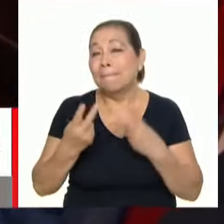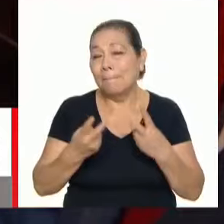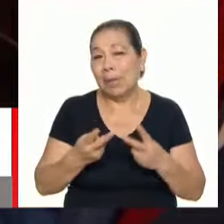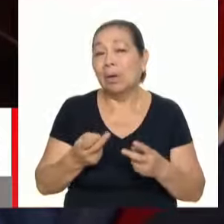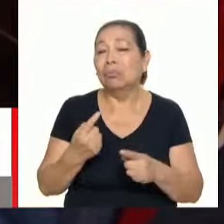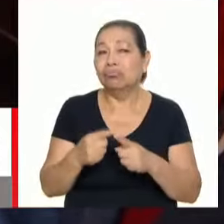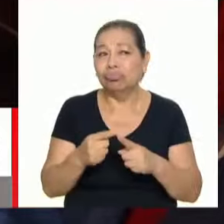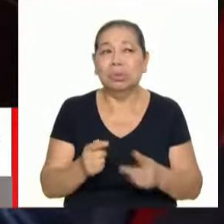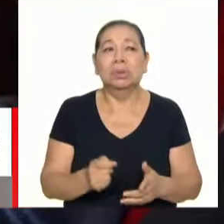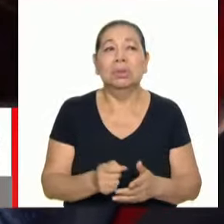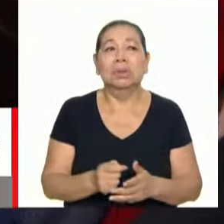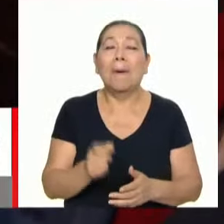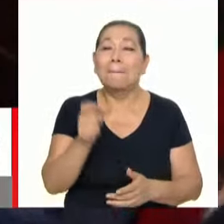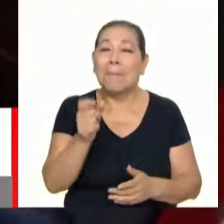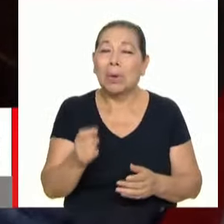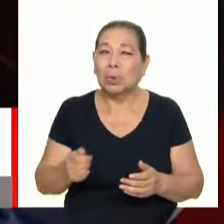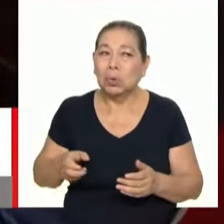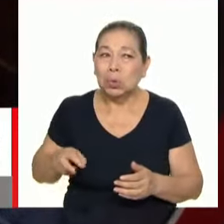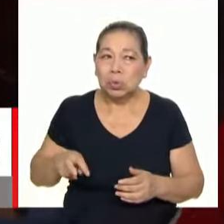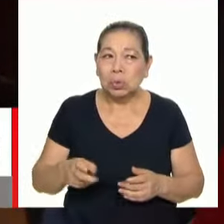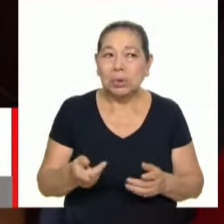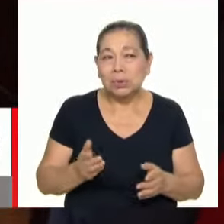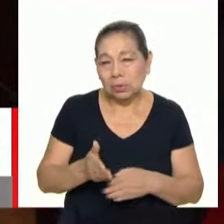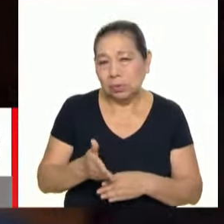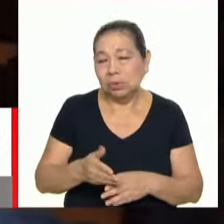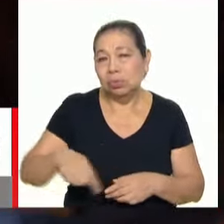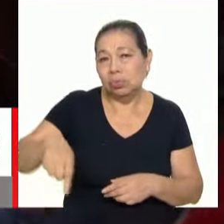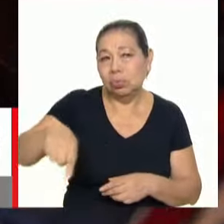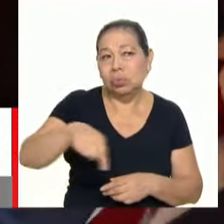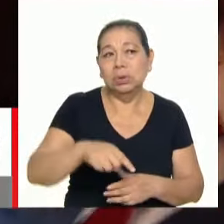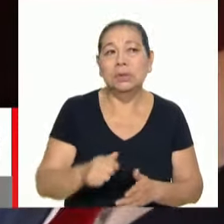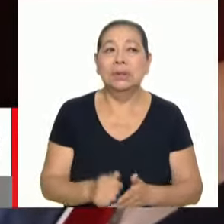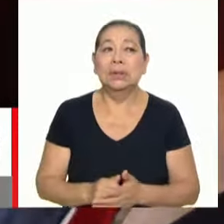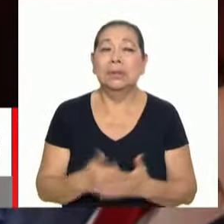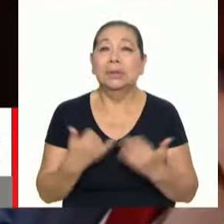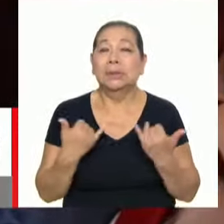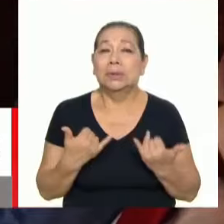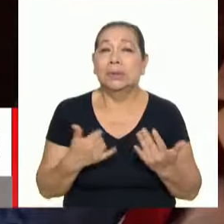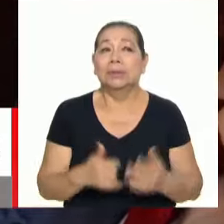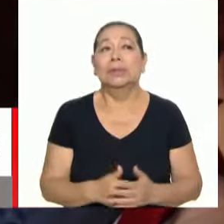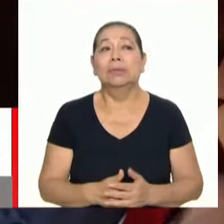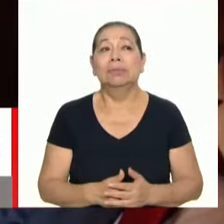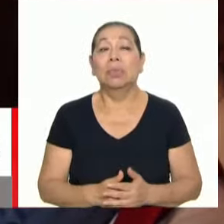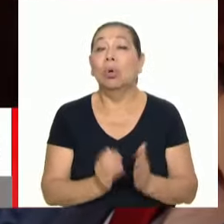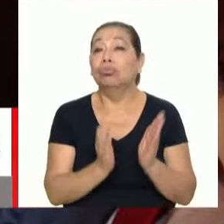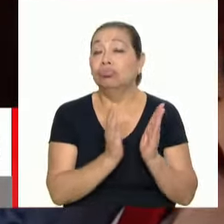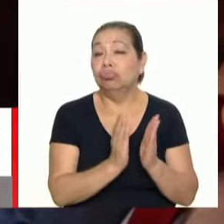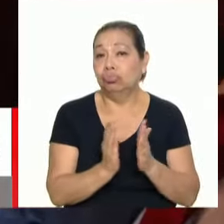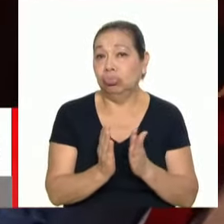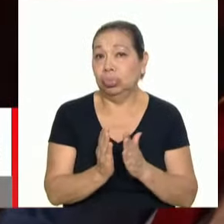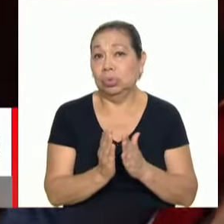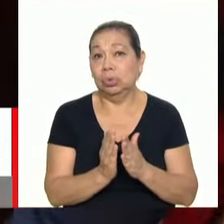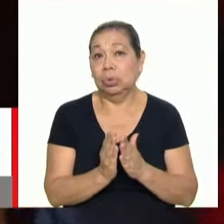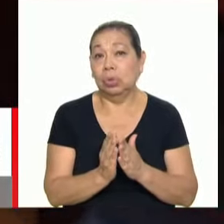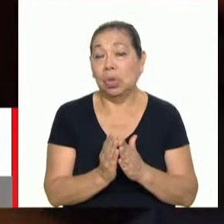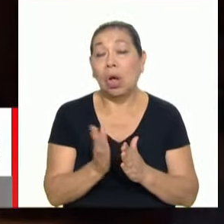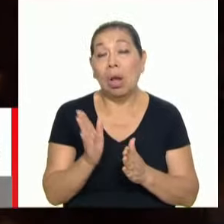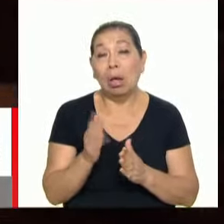de varias personas que concurren en el recorrido. En ese sentido, en coordinación con el